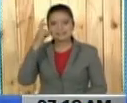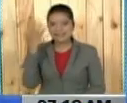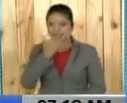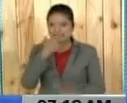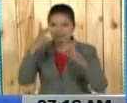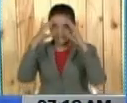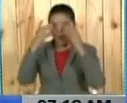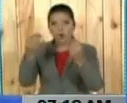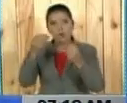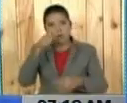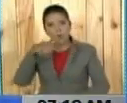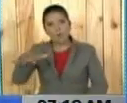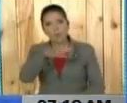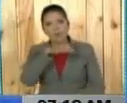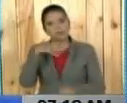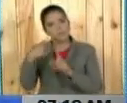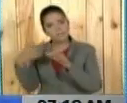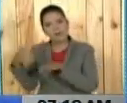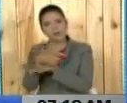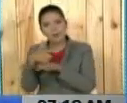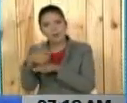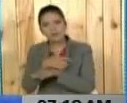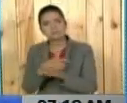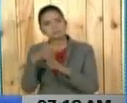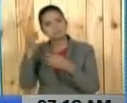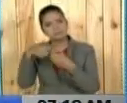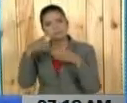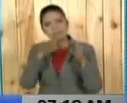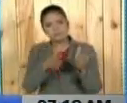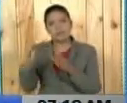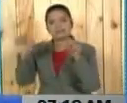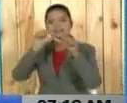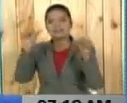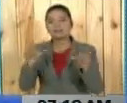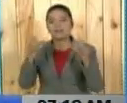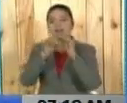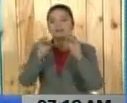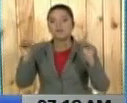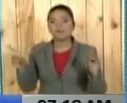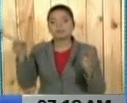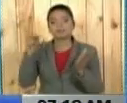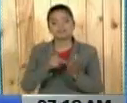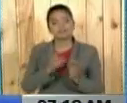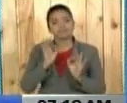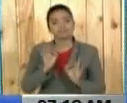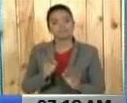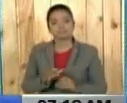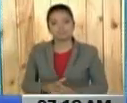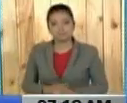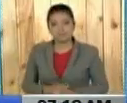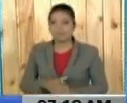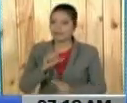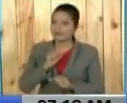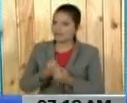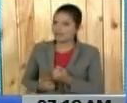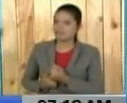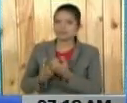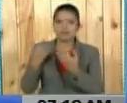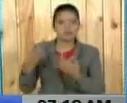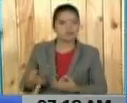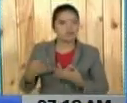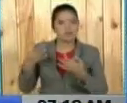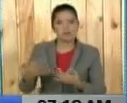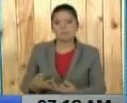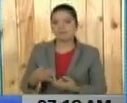pueblo venezolano junto al gobierno bolivariano forman parte del sistema democrático, protagónico y participativo que defiende permanentemente